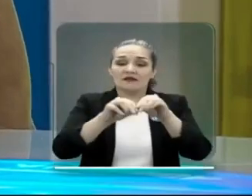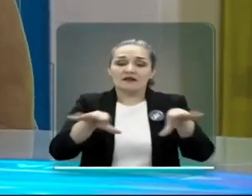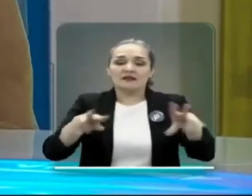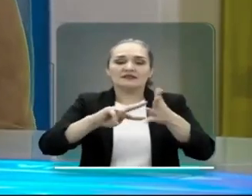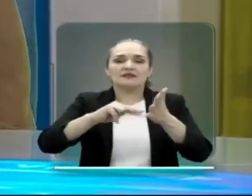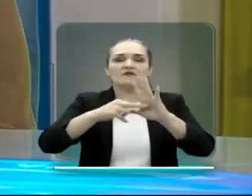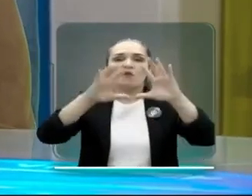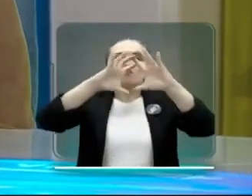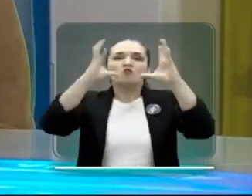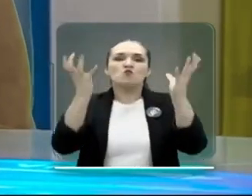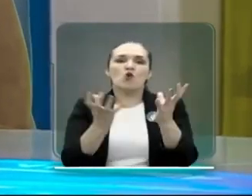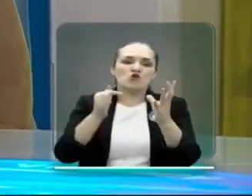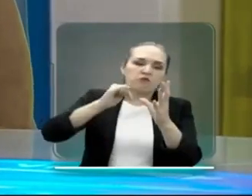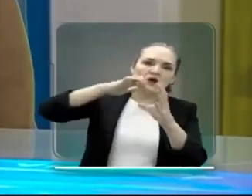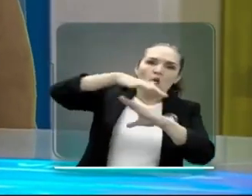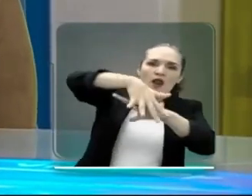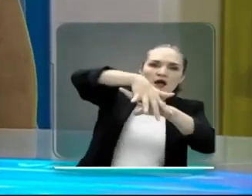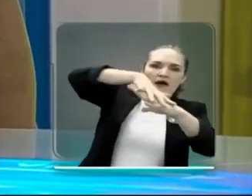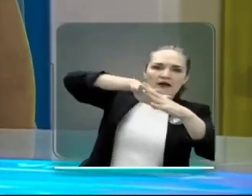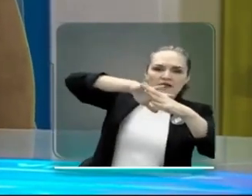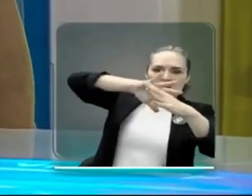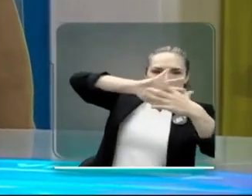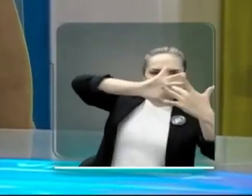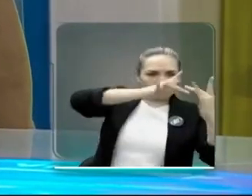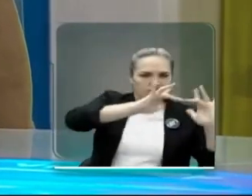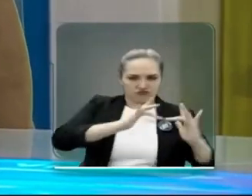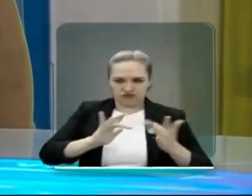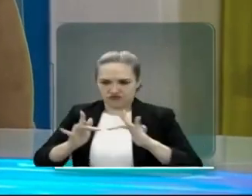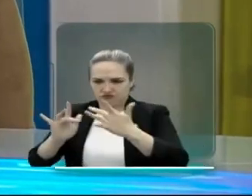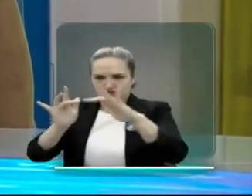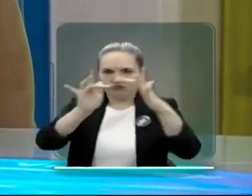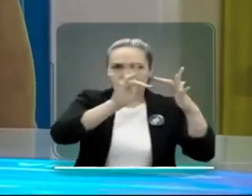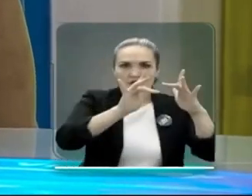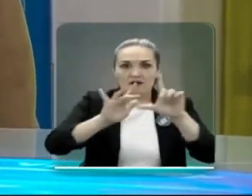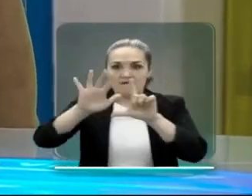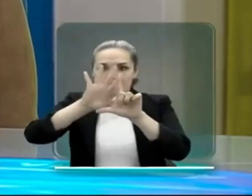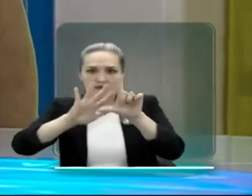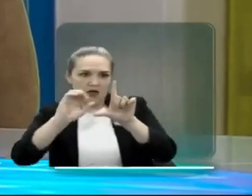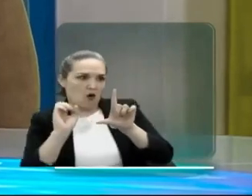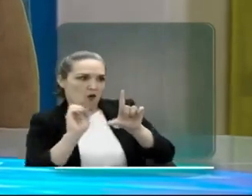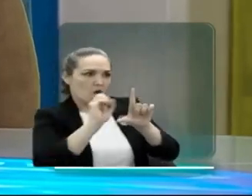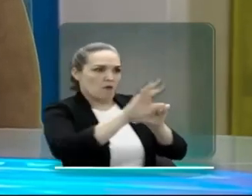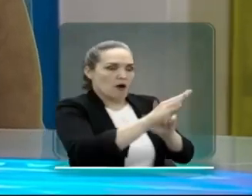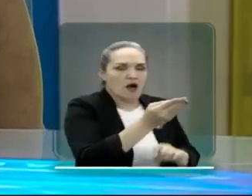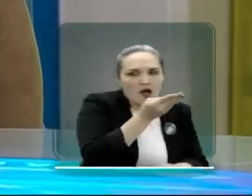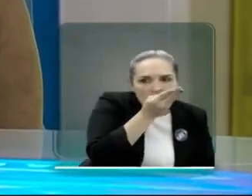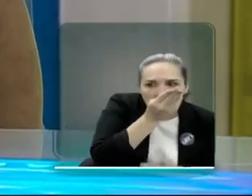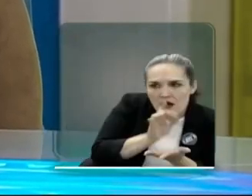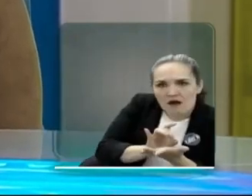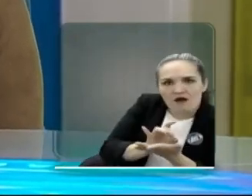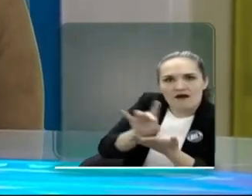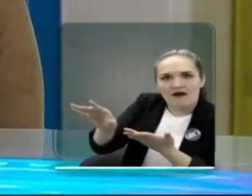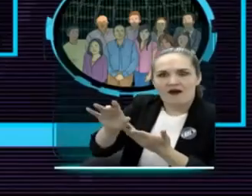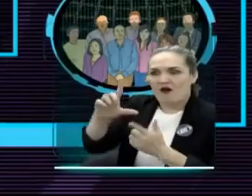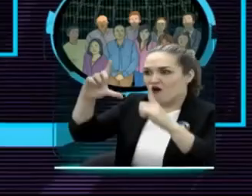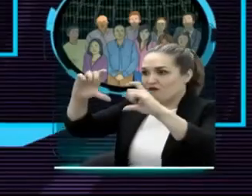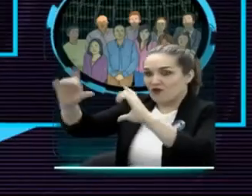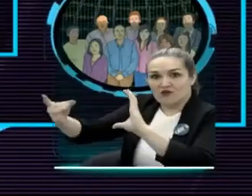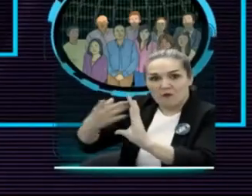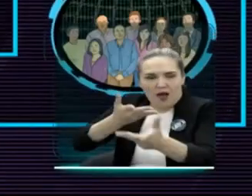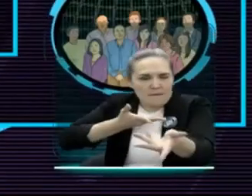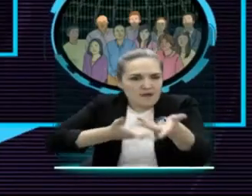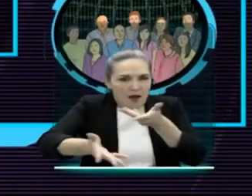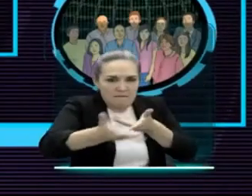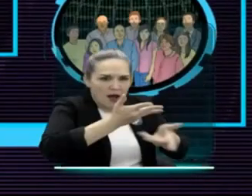mundo y que nos permite transmitir datos, videos, voz, poder ver imágenes, poder comunicarnos